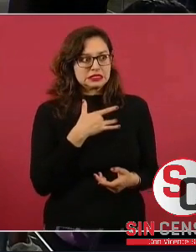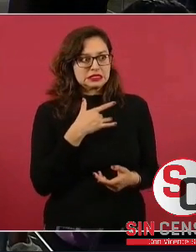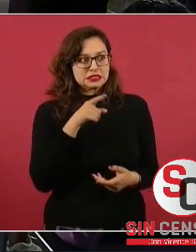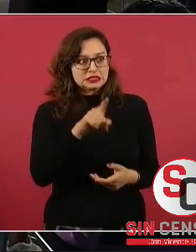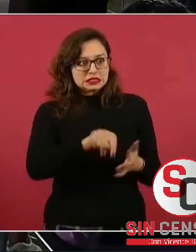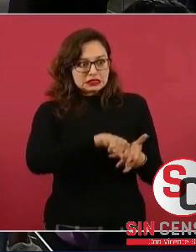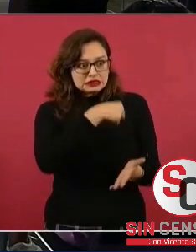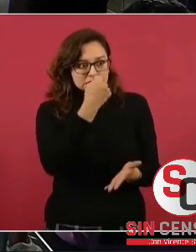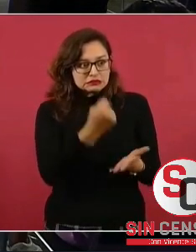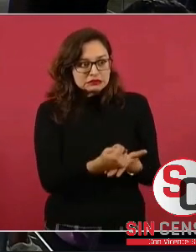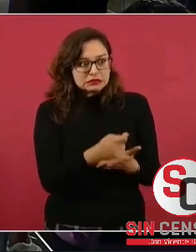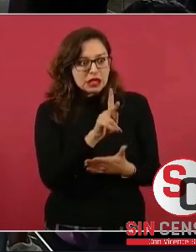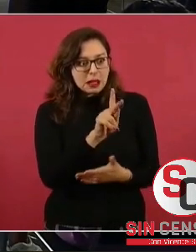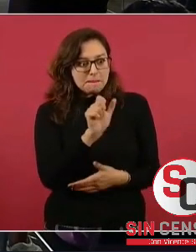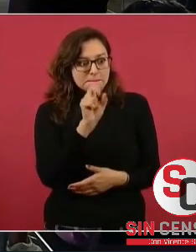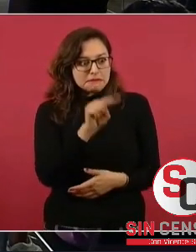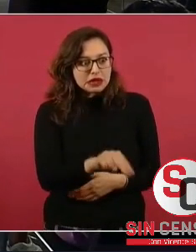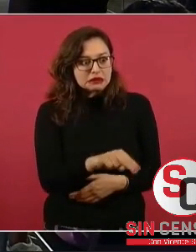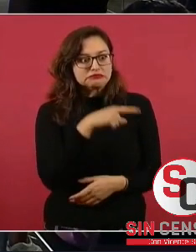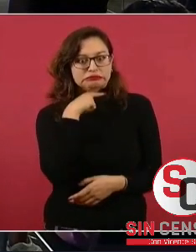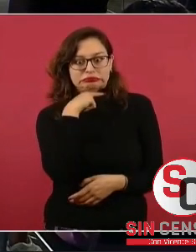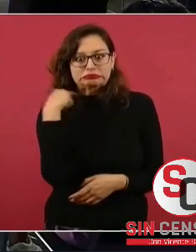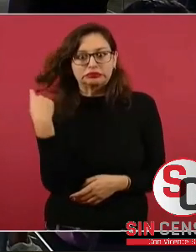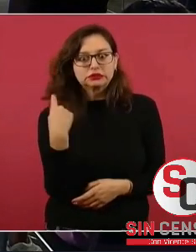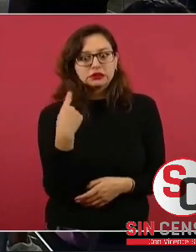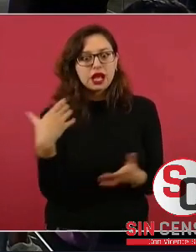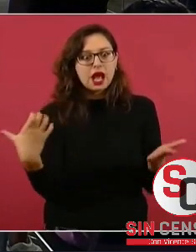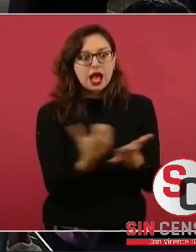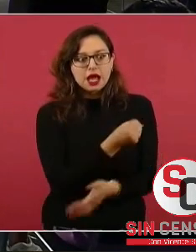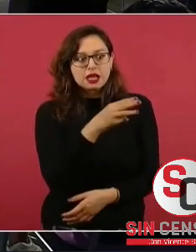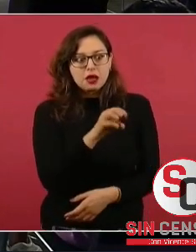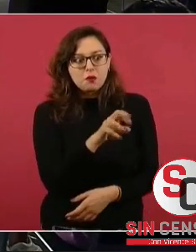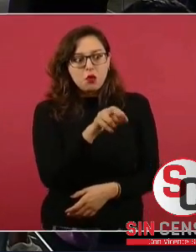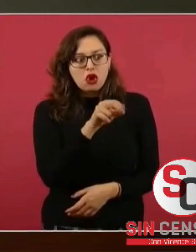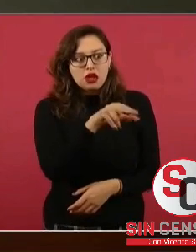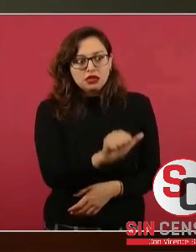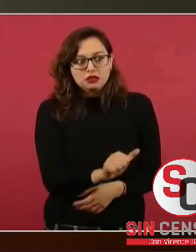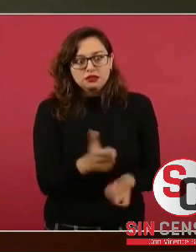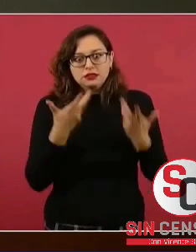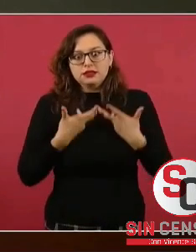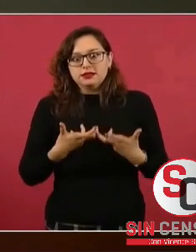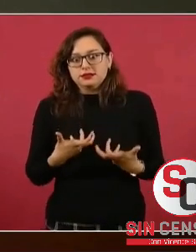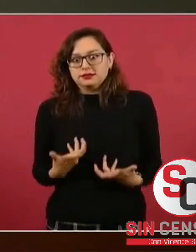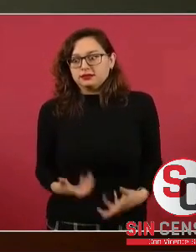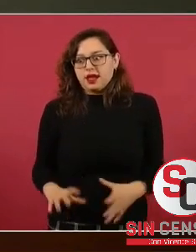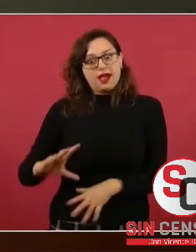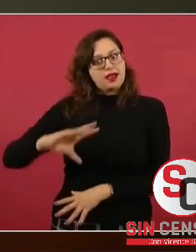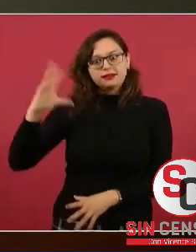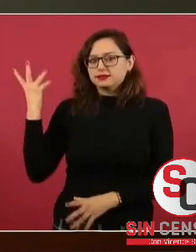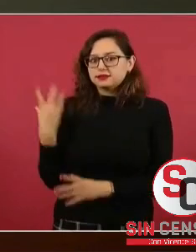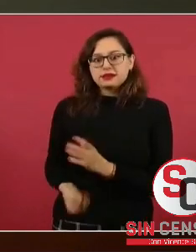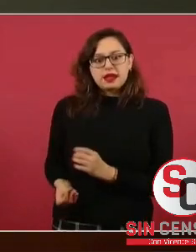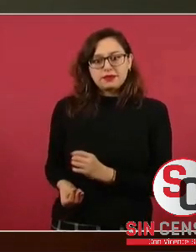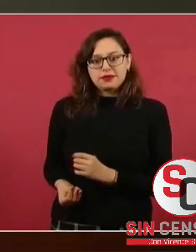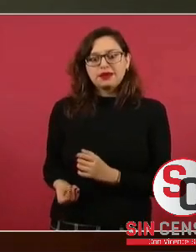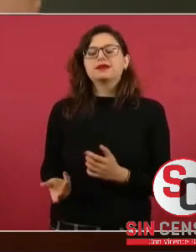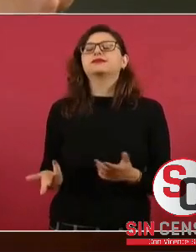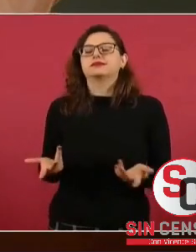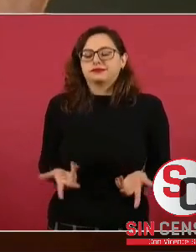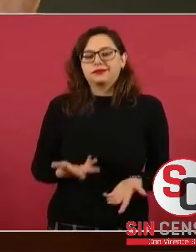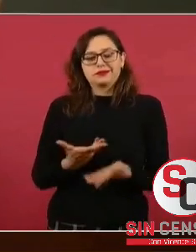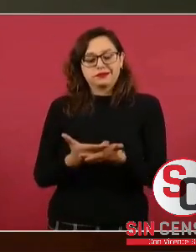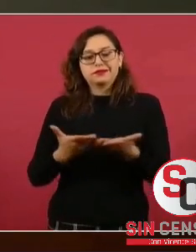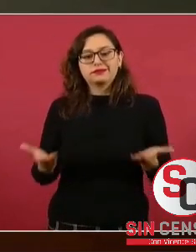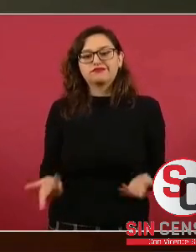en Tamaulipas, se llevó al equipo. Y preguntarle justamente eso, hoy vemos que Luis Fernando Salazar es uno de los